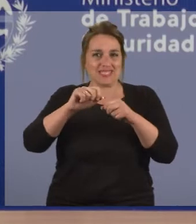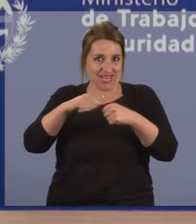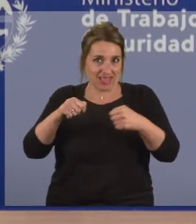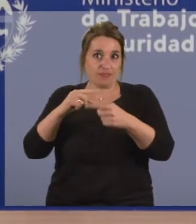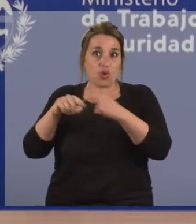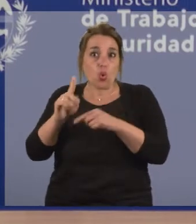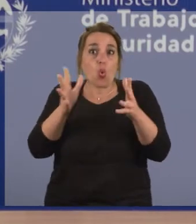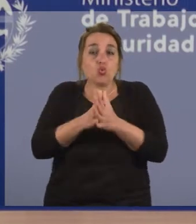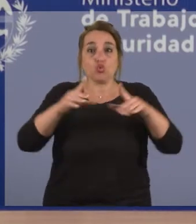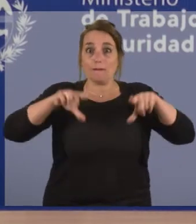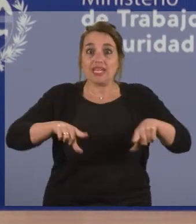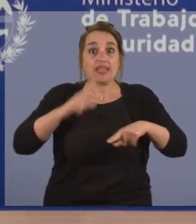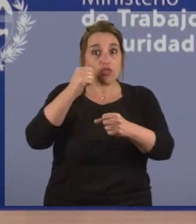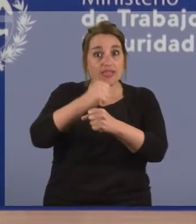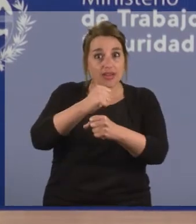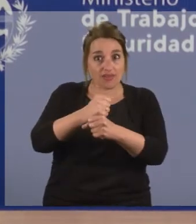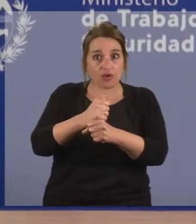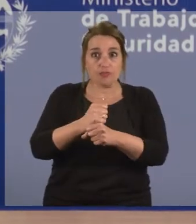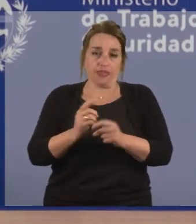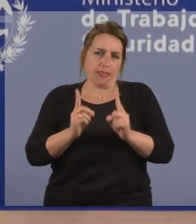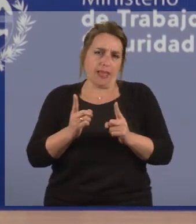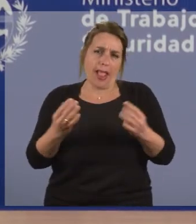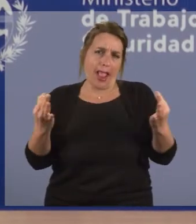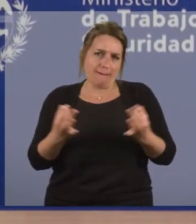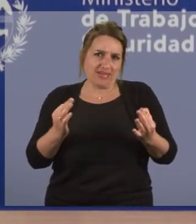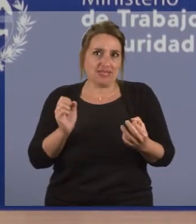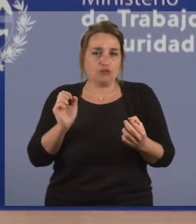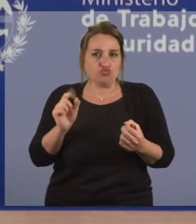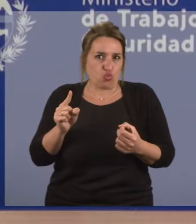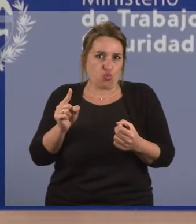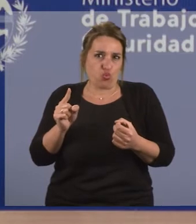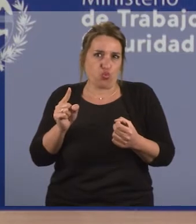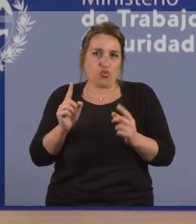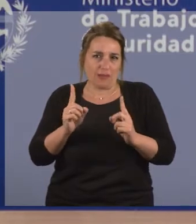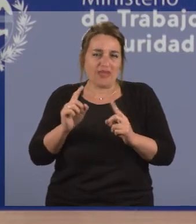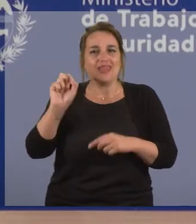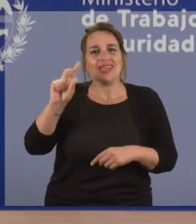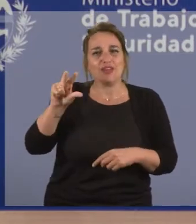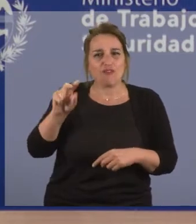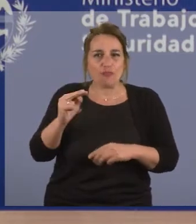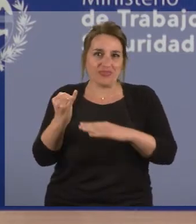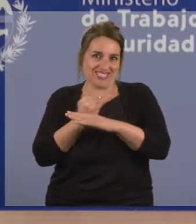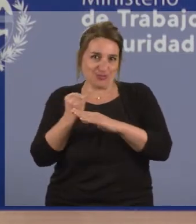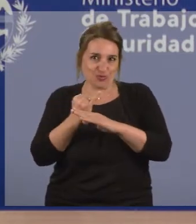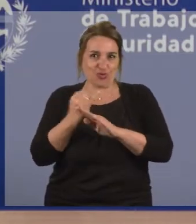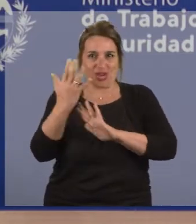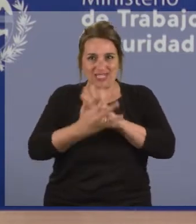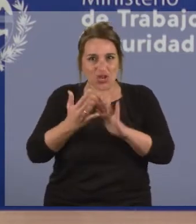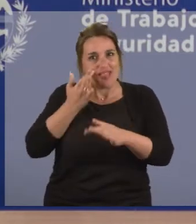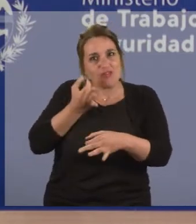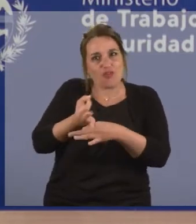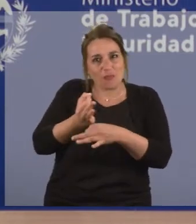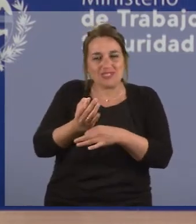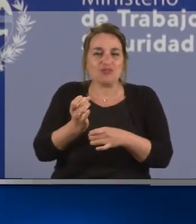PIT-CNT con el Ministerio de Trabajo y en particular por su participación en el INEFOP, el Instituto